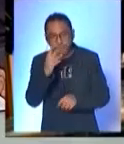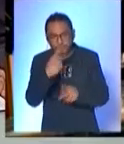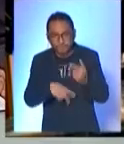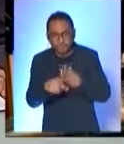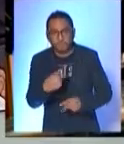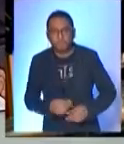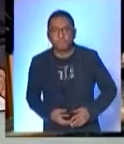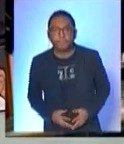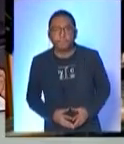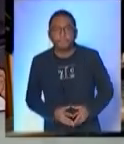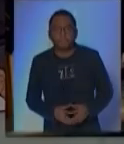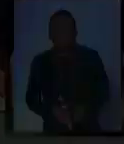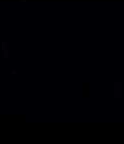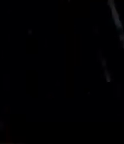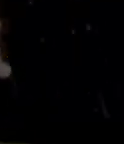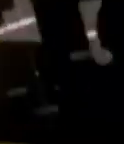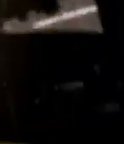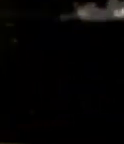más.